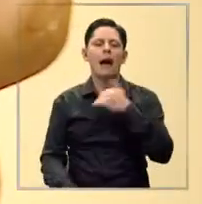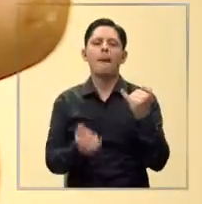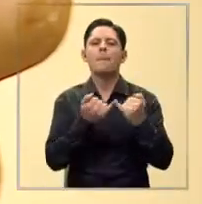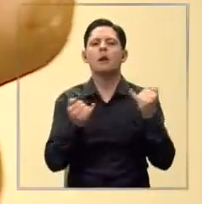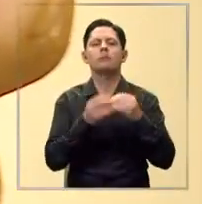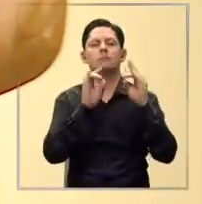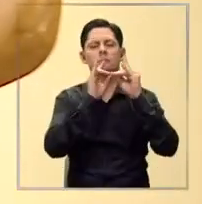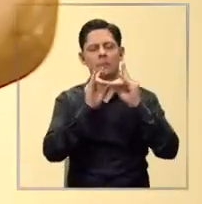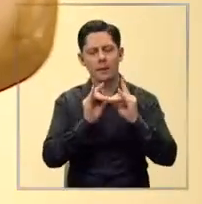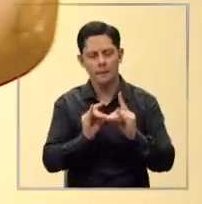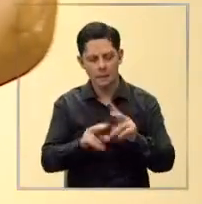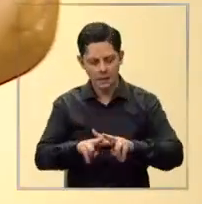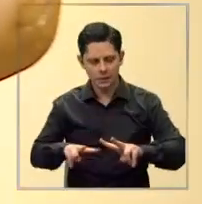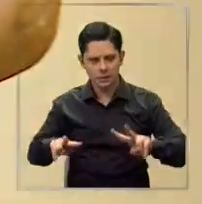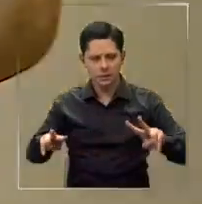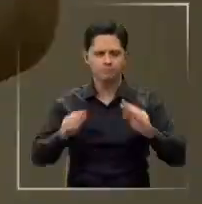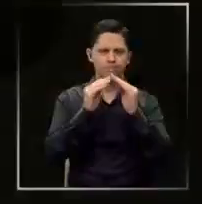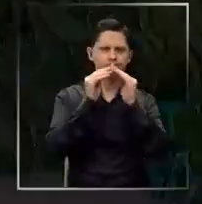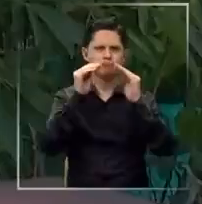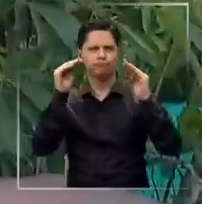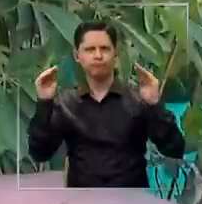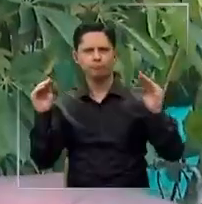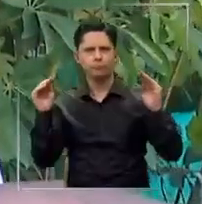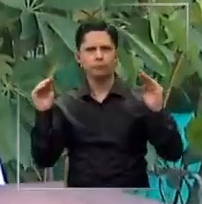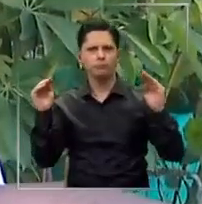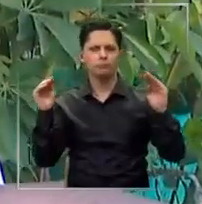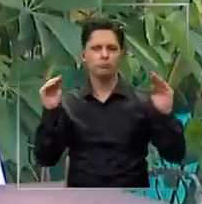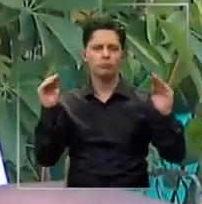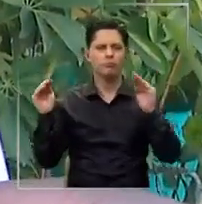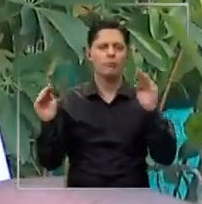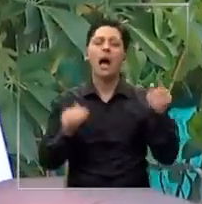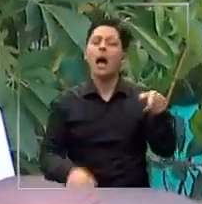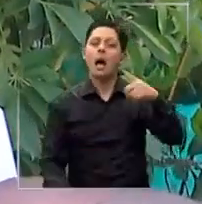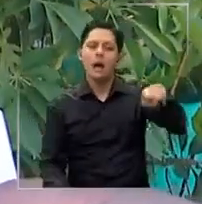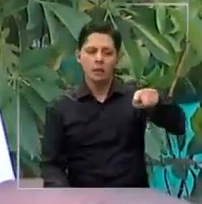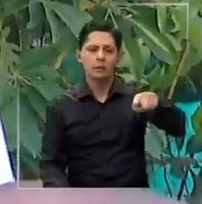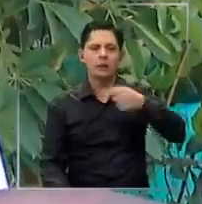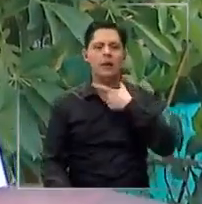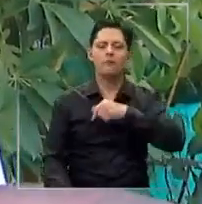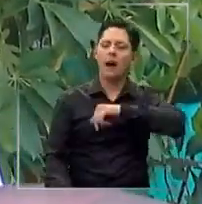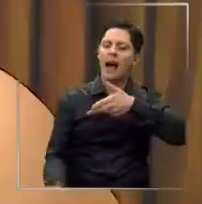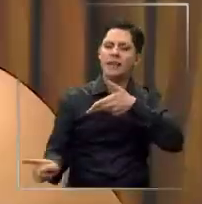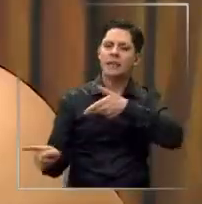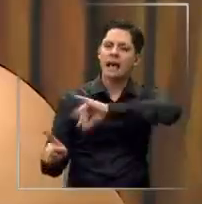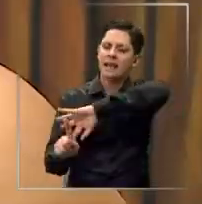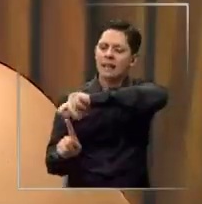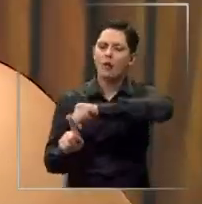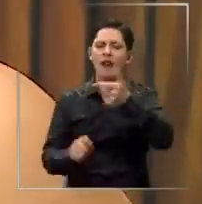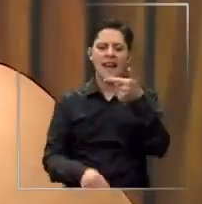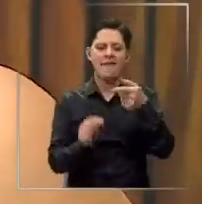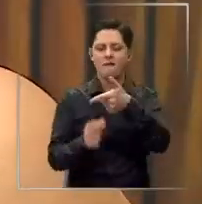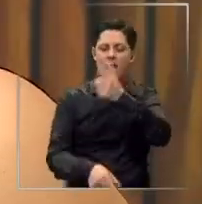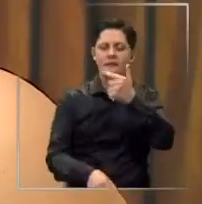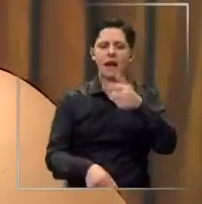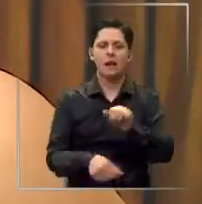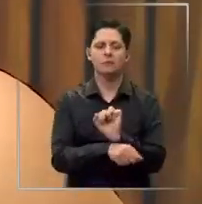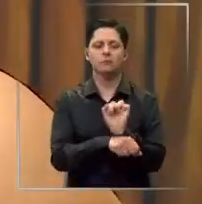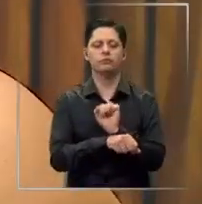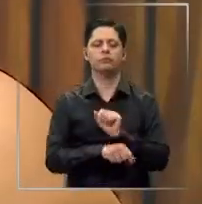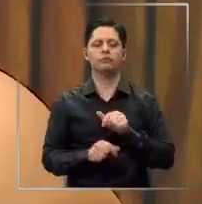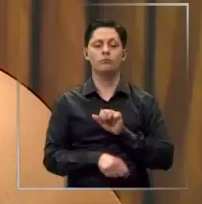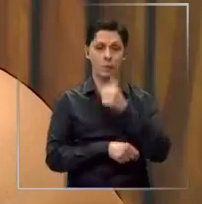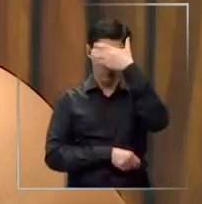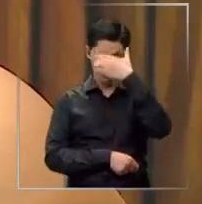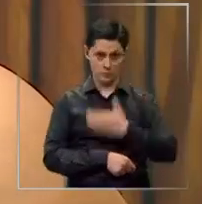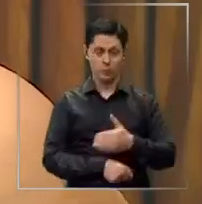familiares y vecinos sacan sus propias conclusiones fue que quería aceptarlo La bala que le llevaba el chofer que era Luis